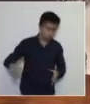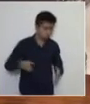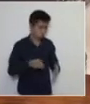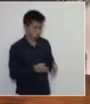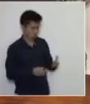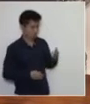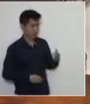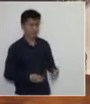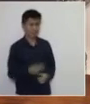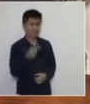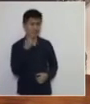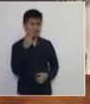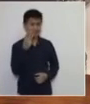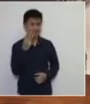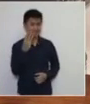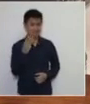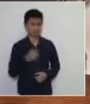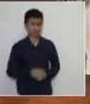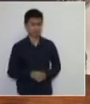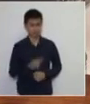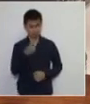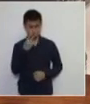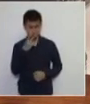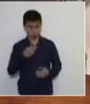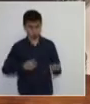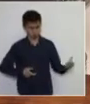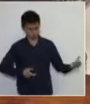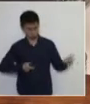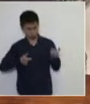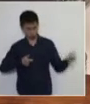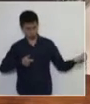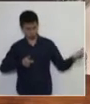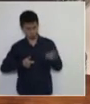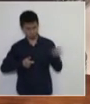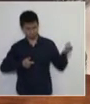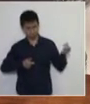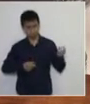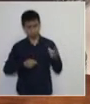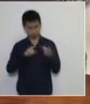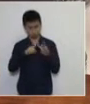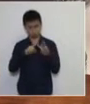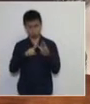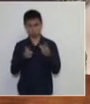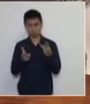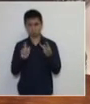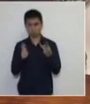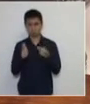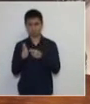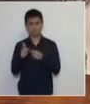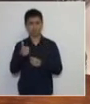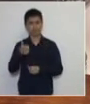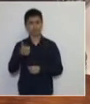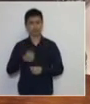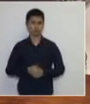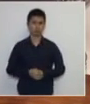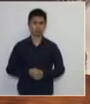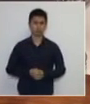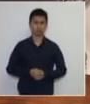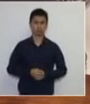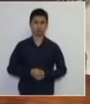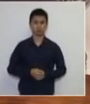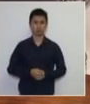de ellas tipo escopeta un revólver y un rifle de acuerdo a las características ya corresponderá a los peritos